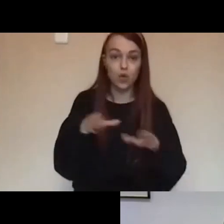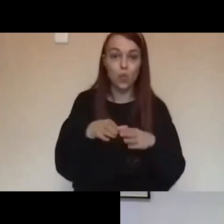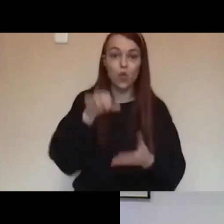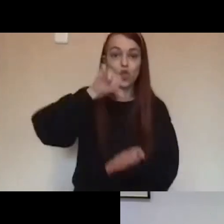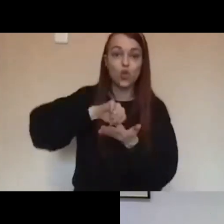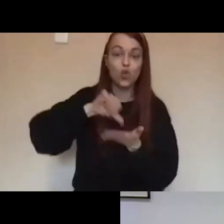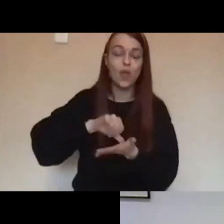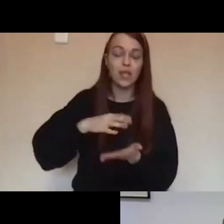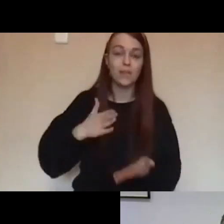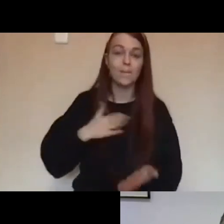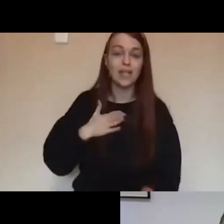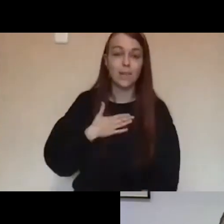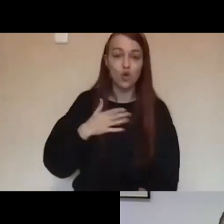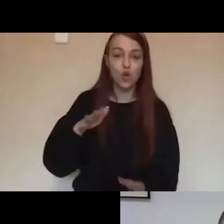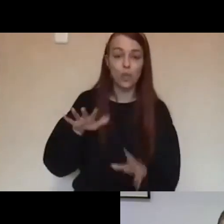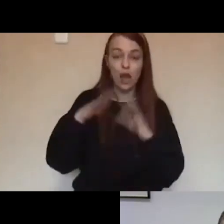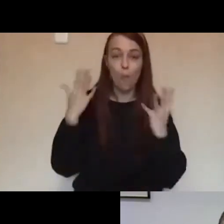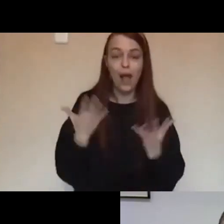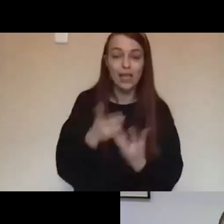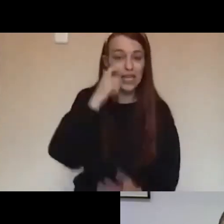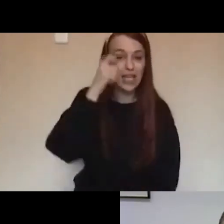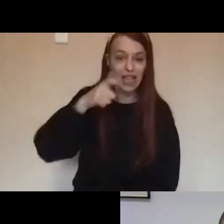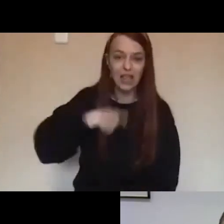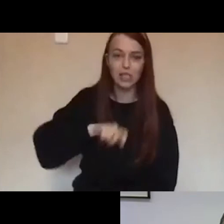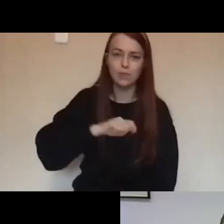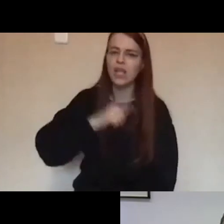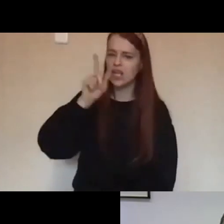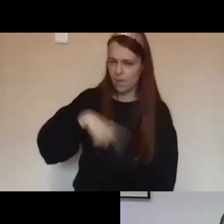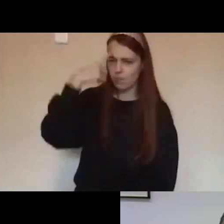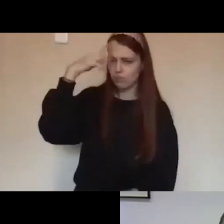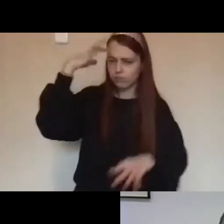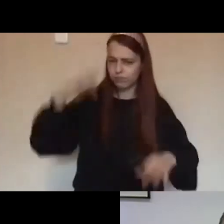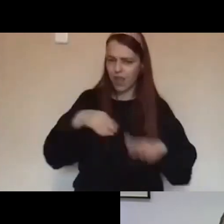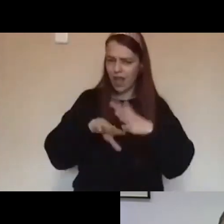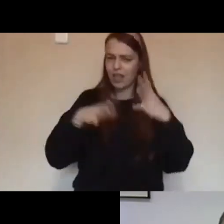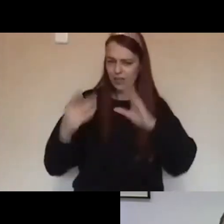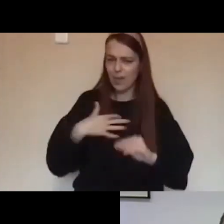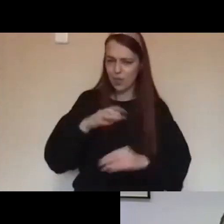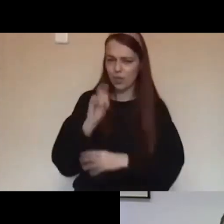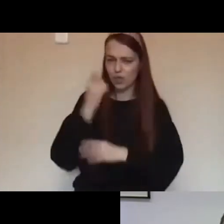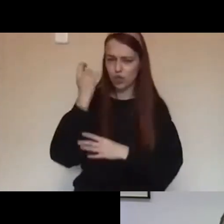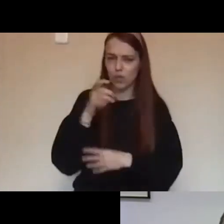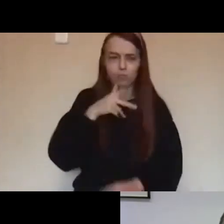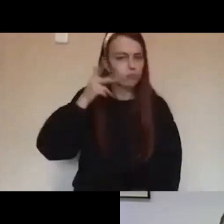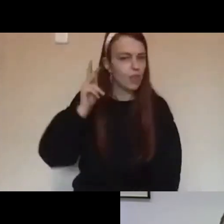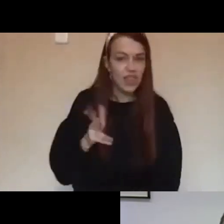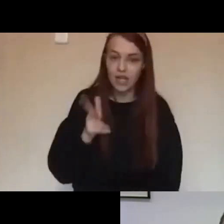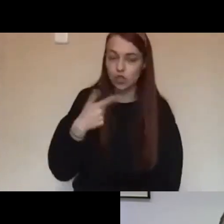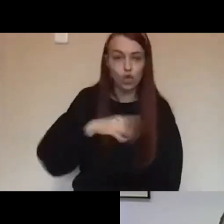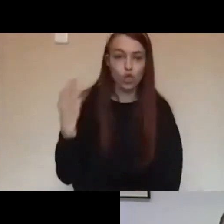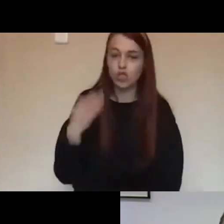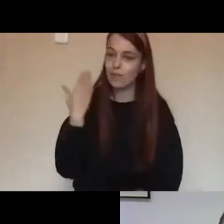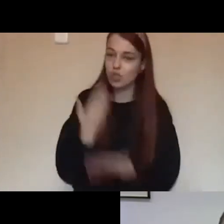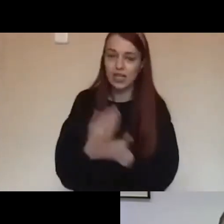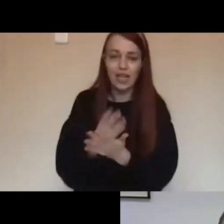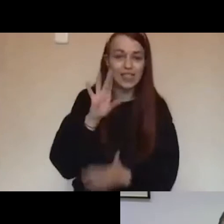la Humanidad de España, que está también muy convencida de la accesibilidad universal. Es un derecho que tenemos que garantizar sí